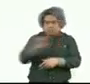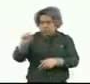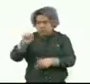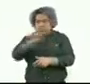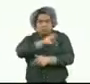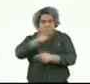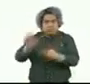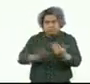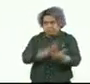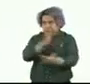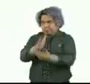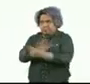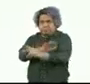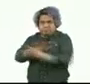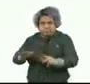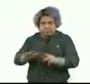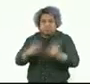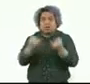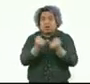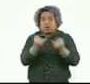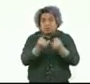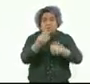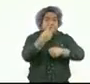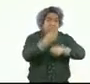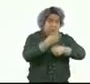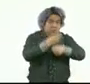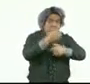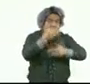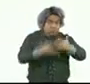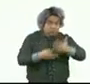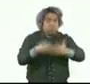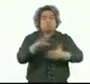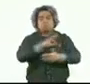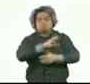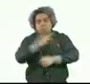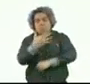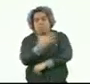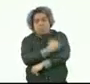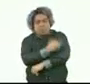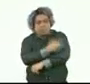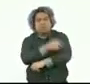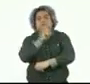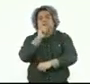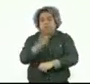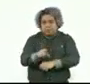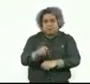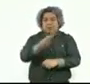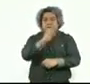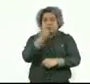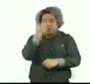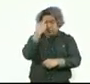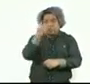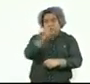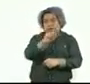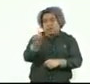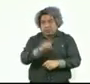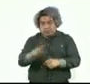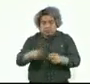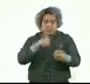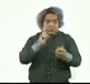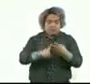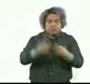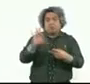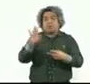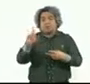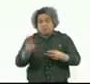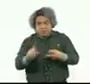Y además tenemos también atención a rezagados de segundas dosis, de acuerdo a estas características. AstraZeneca y Pfizer en las 4 sedes, Sputnik